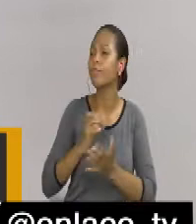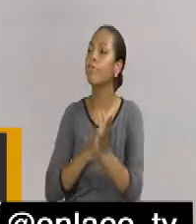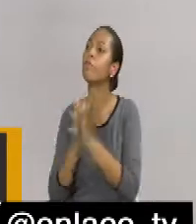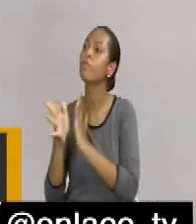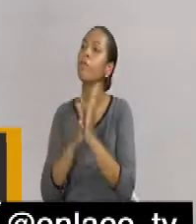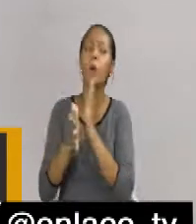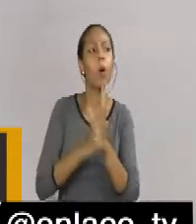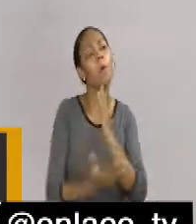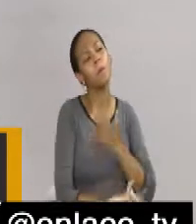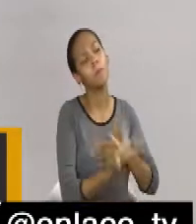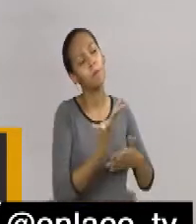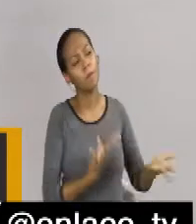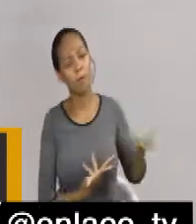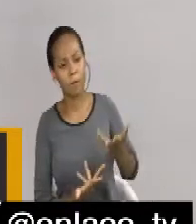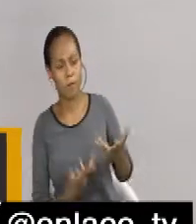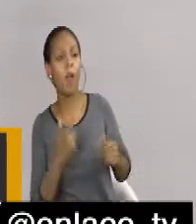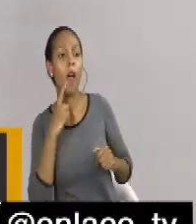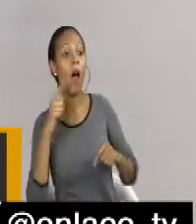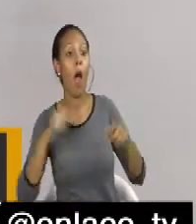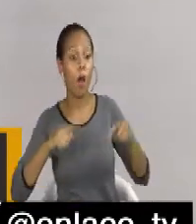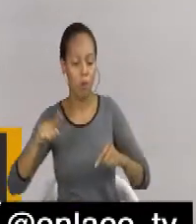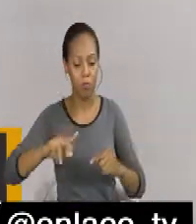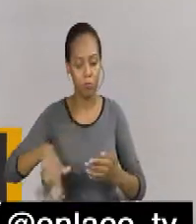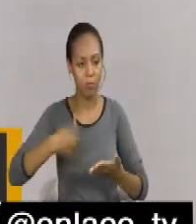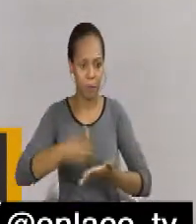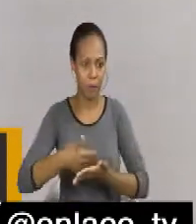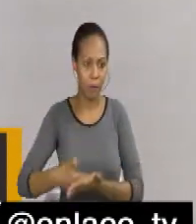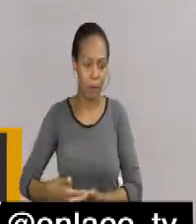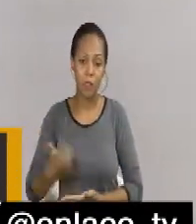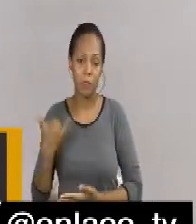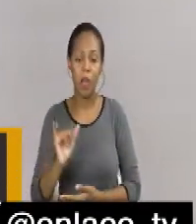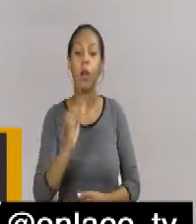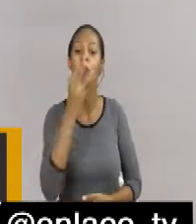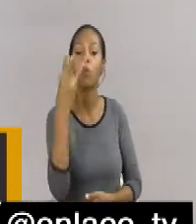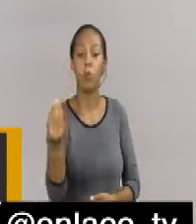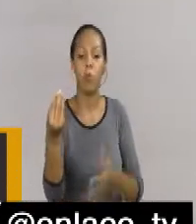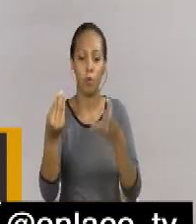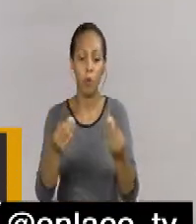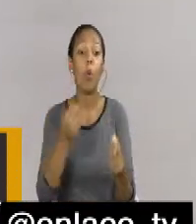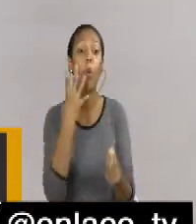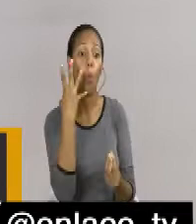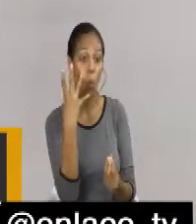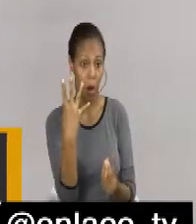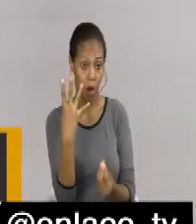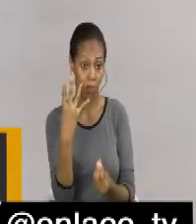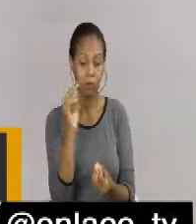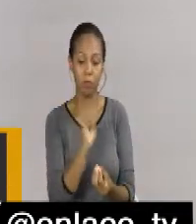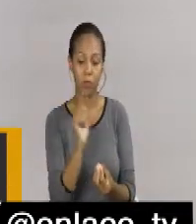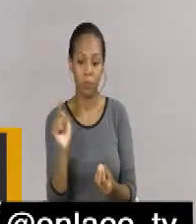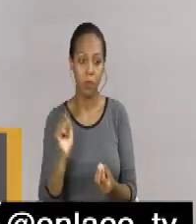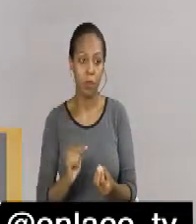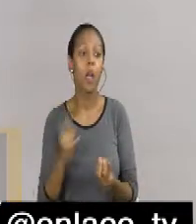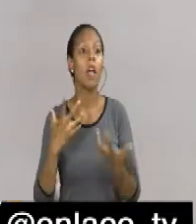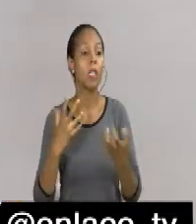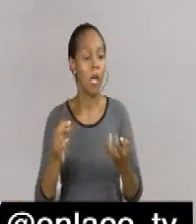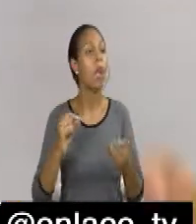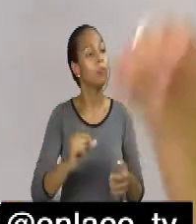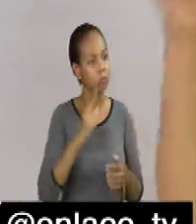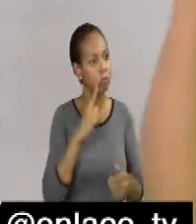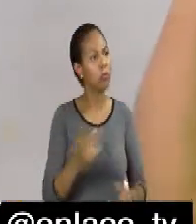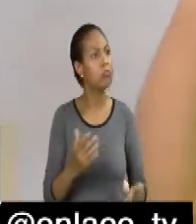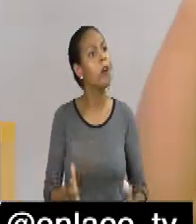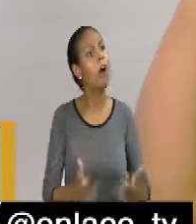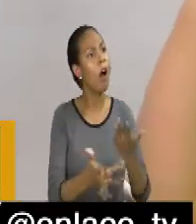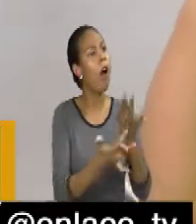Establece que hay inscritos en la Registraduría 4 grupos que están promoviendo la revocatoria por el sí y